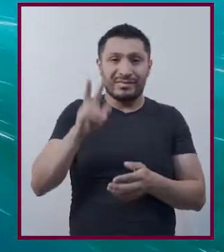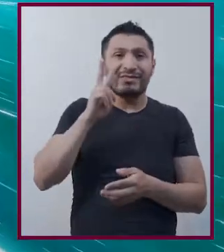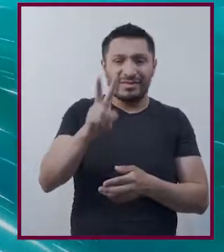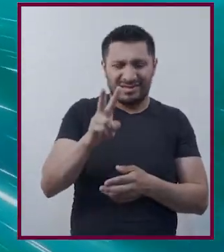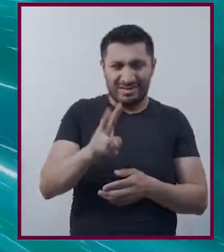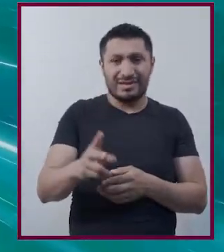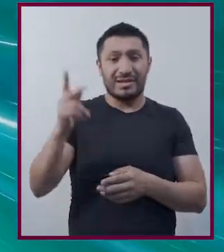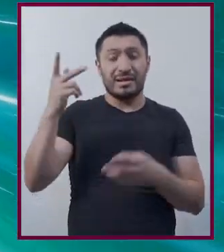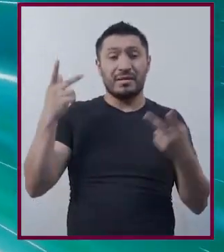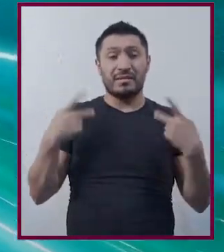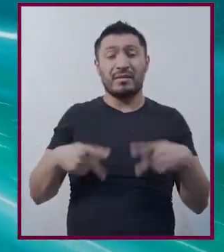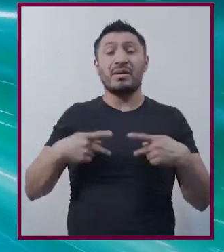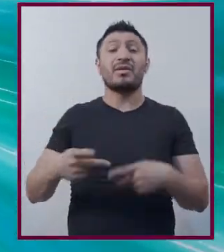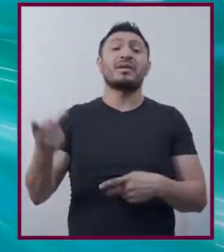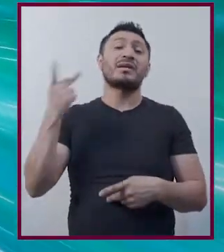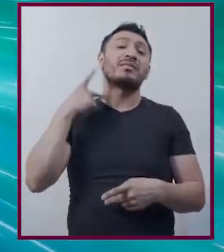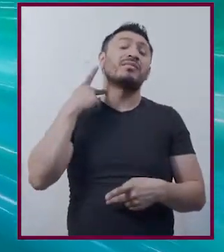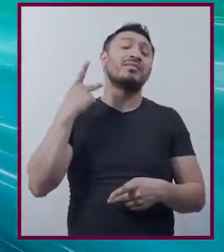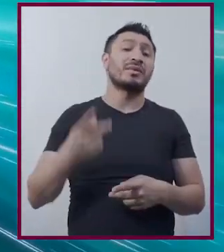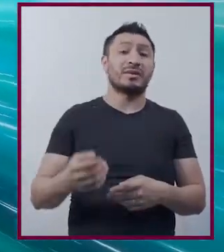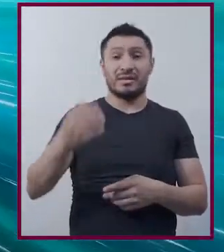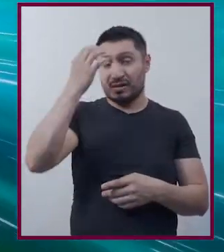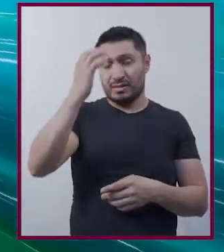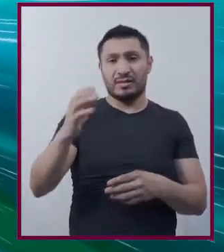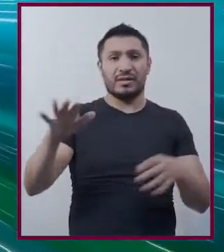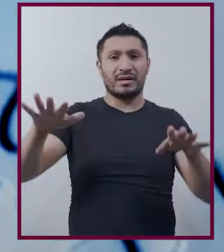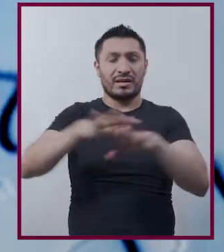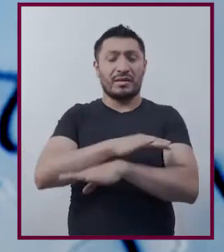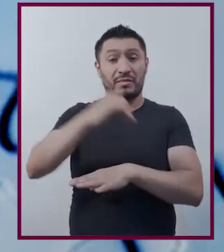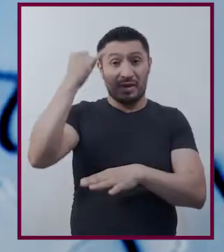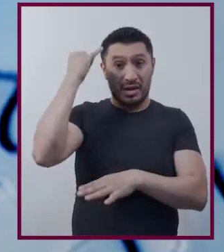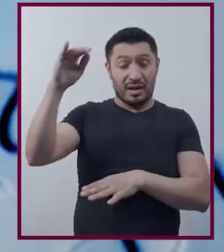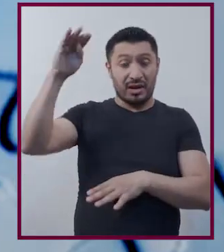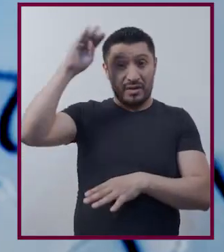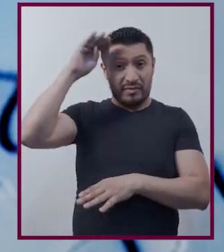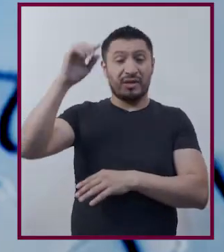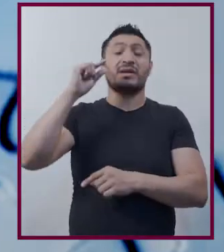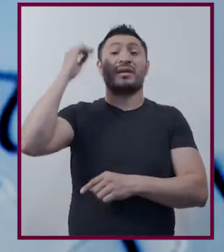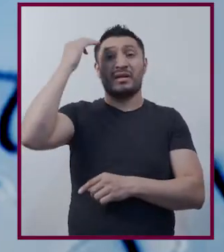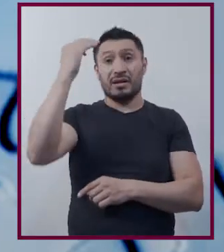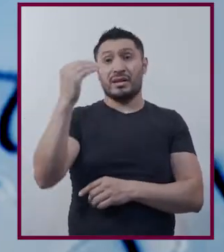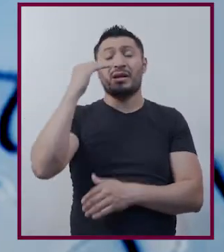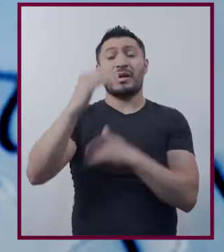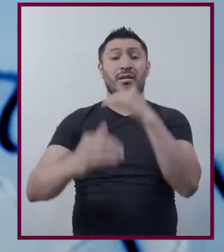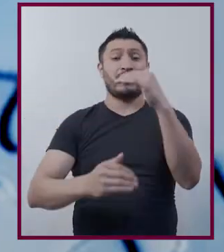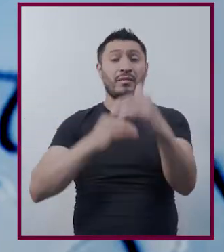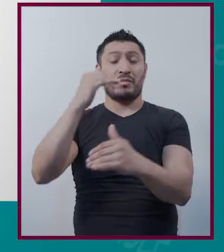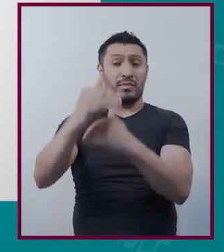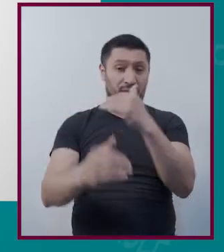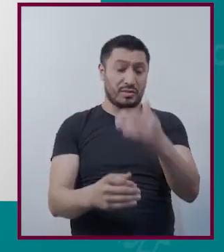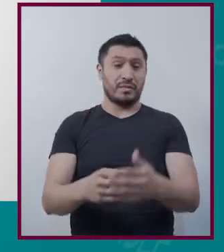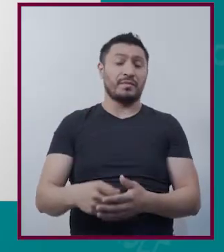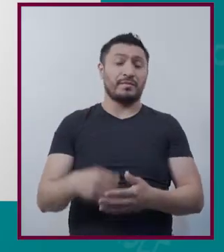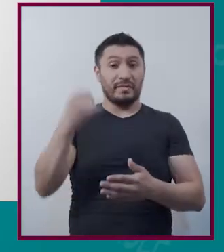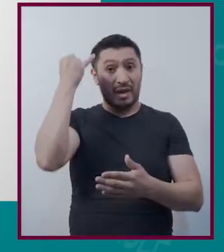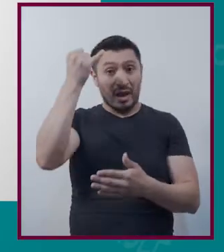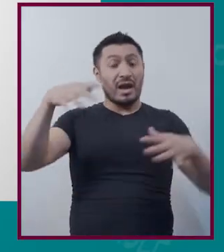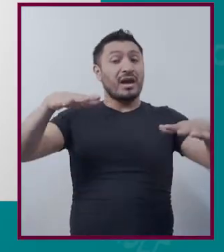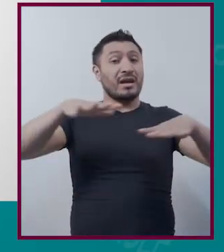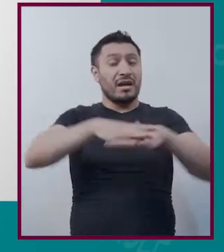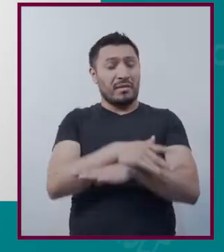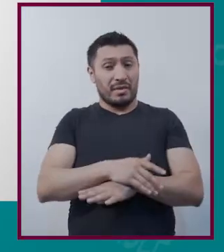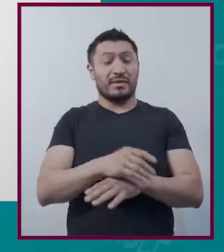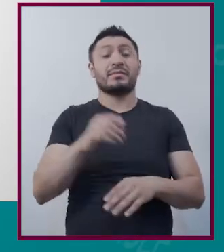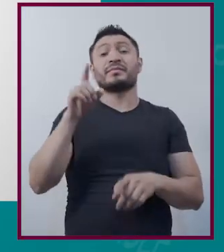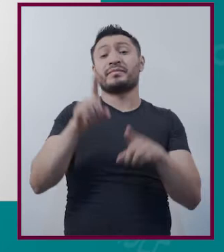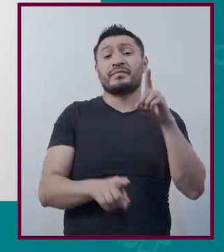los politólogos pueden ir modificando su manera de pensar conforme van evolucionando en su pensamiento, influidos desde luego